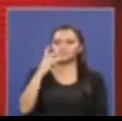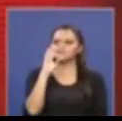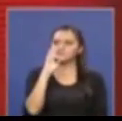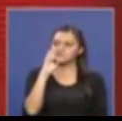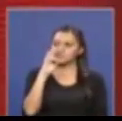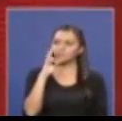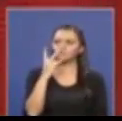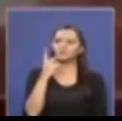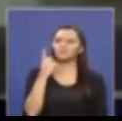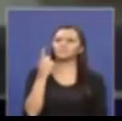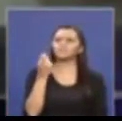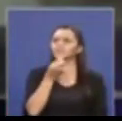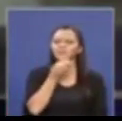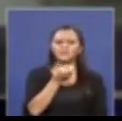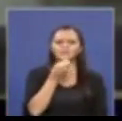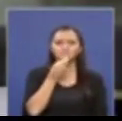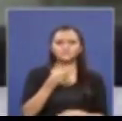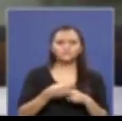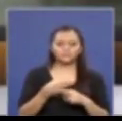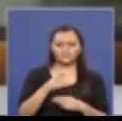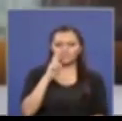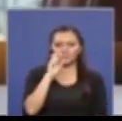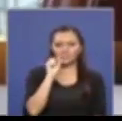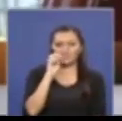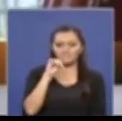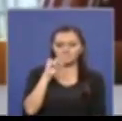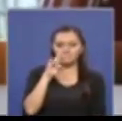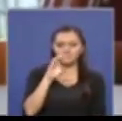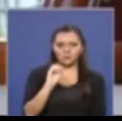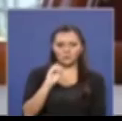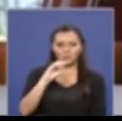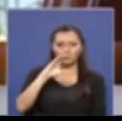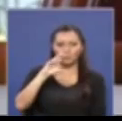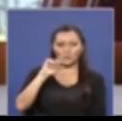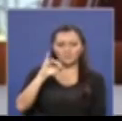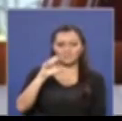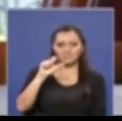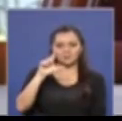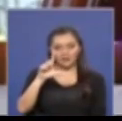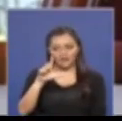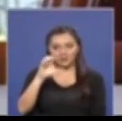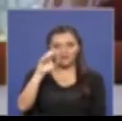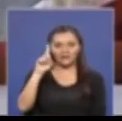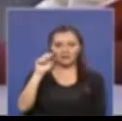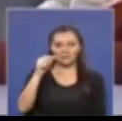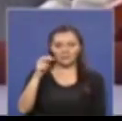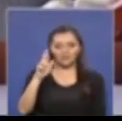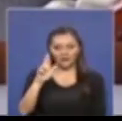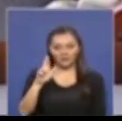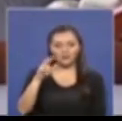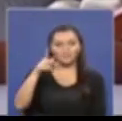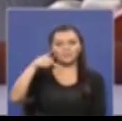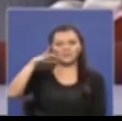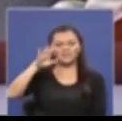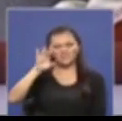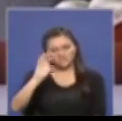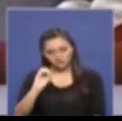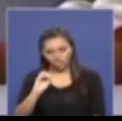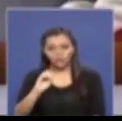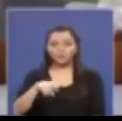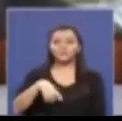TV. Entrevistadores Ramiro Coaical, Edgar Chingal y Patricio Cabezas. Muchas gracias,